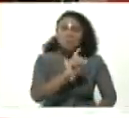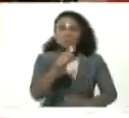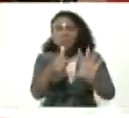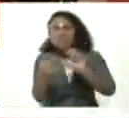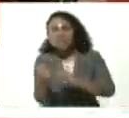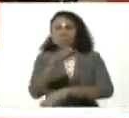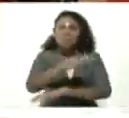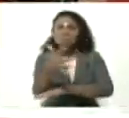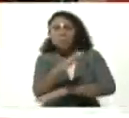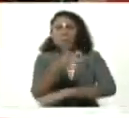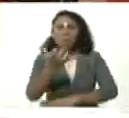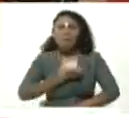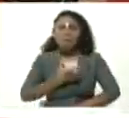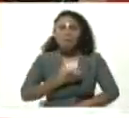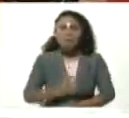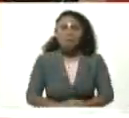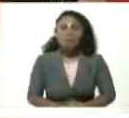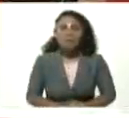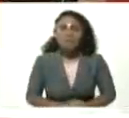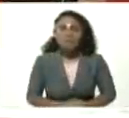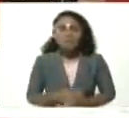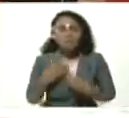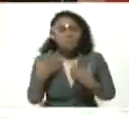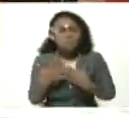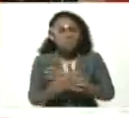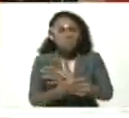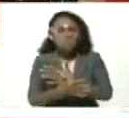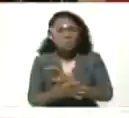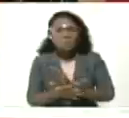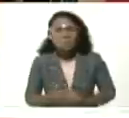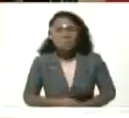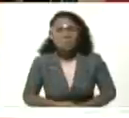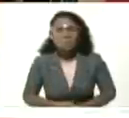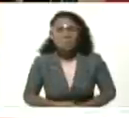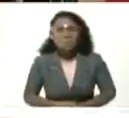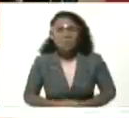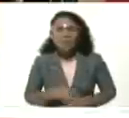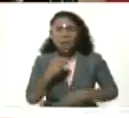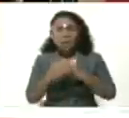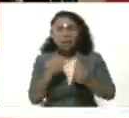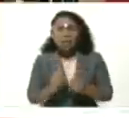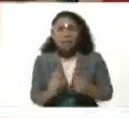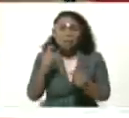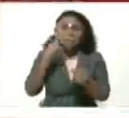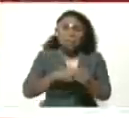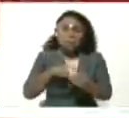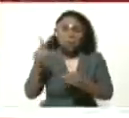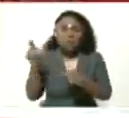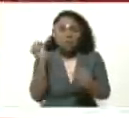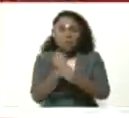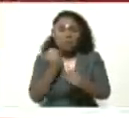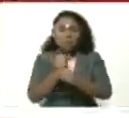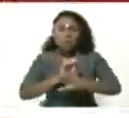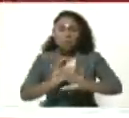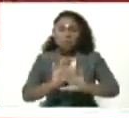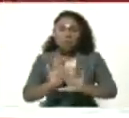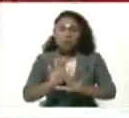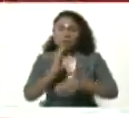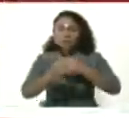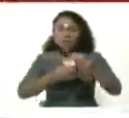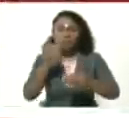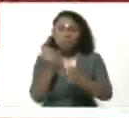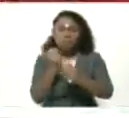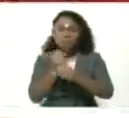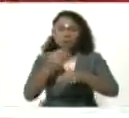160 alcaldes por adjudicar. Ya ese trabajo lo hicimos, está